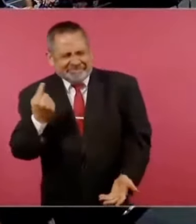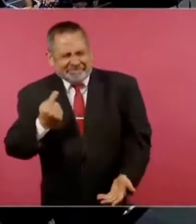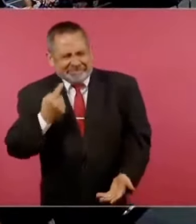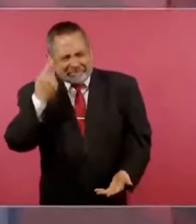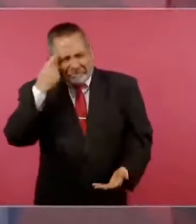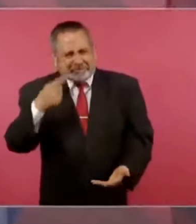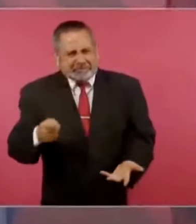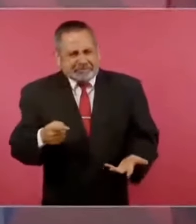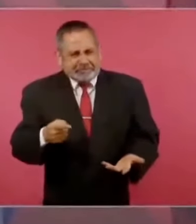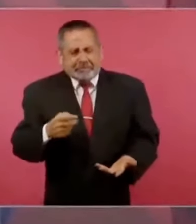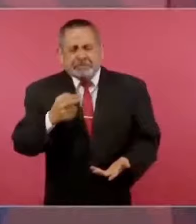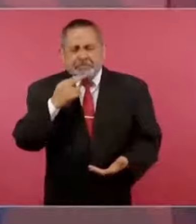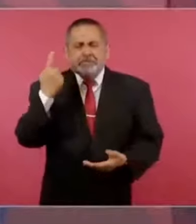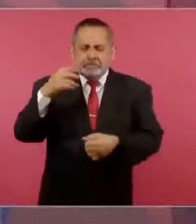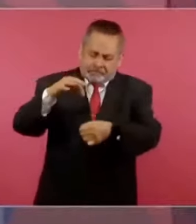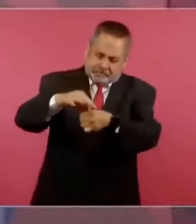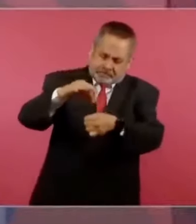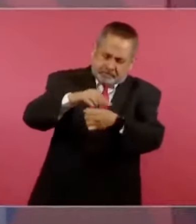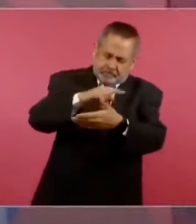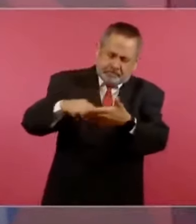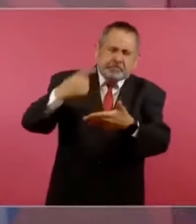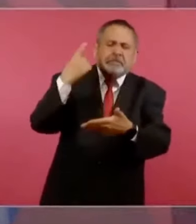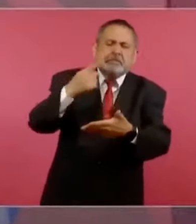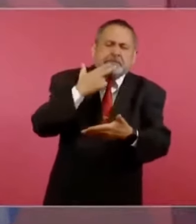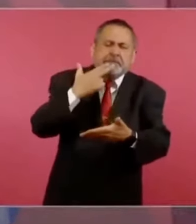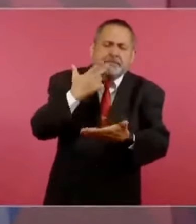¿Para qué es el voto, pues?